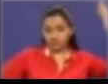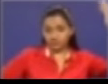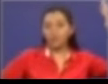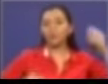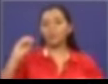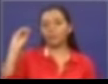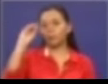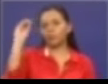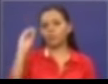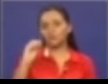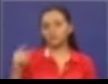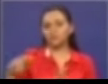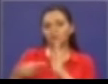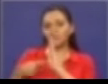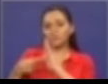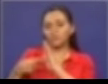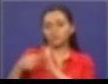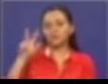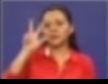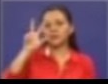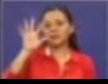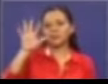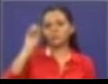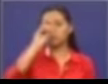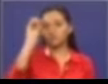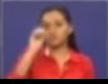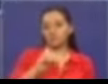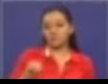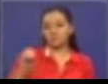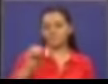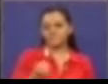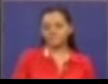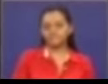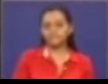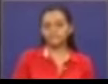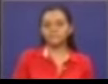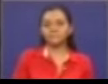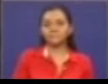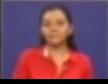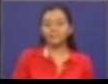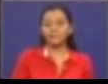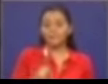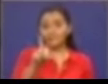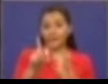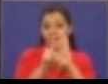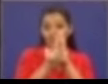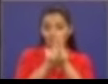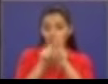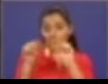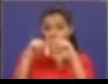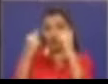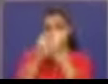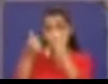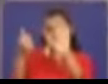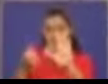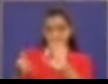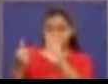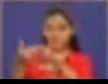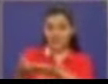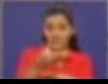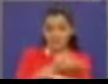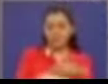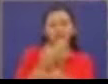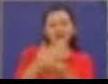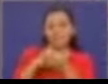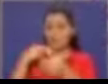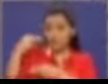en adelante, gravado con el 35%. Con la ley de los socialcristianos, los herederos que no fueran hijos